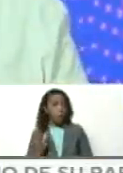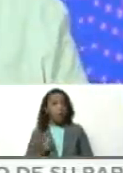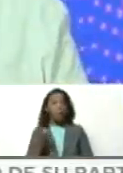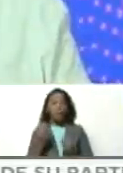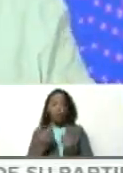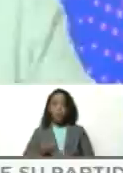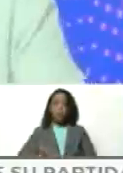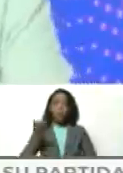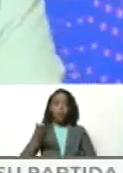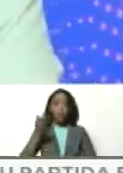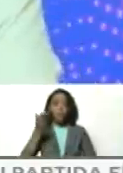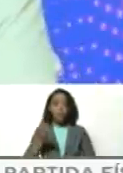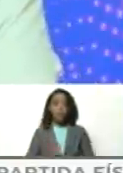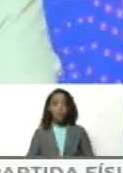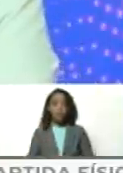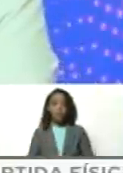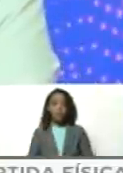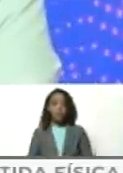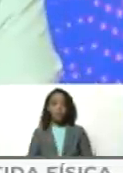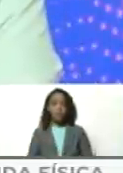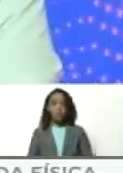importante.